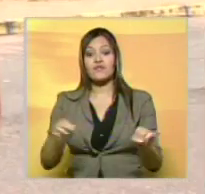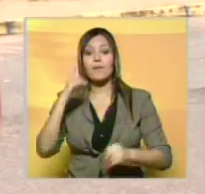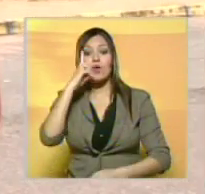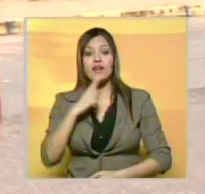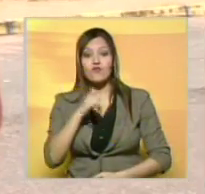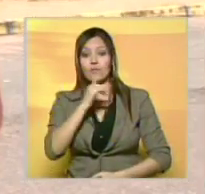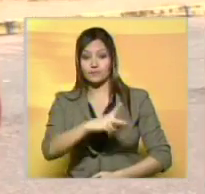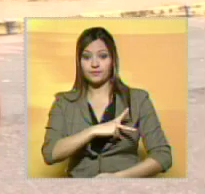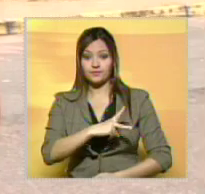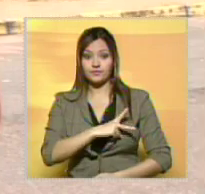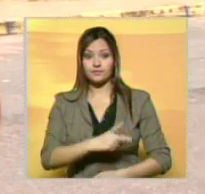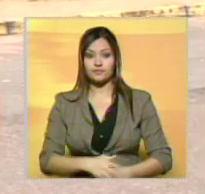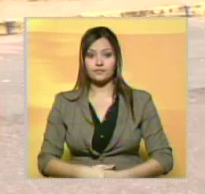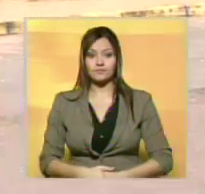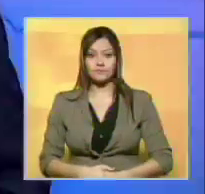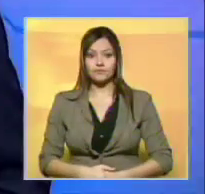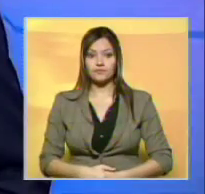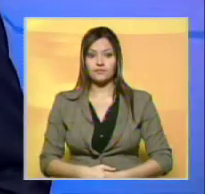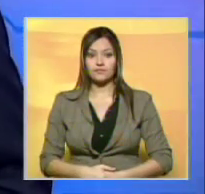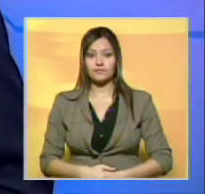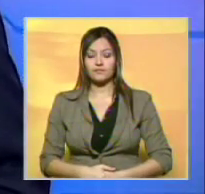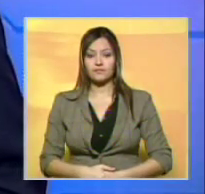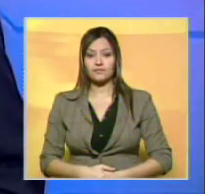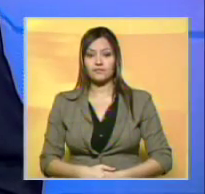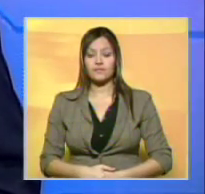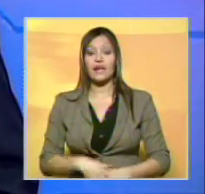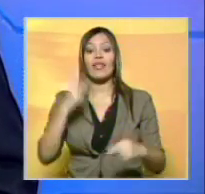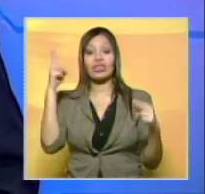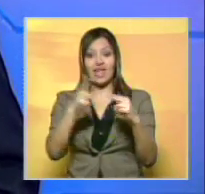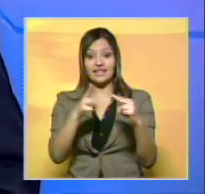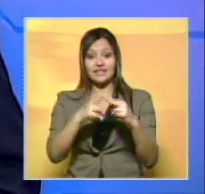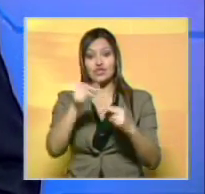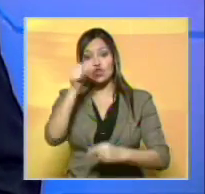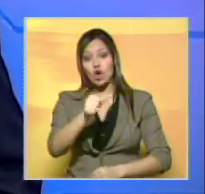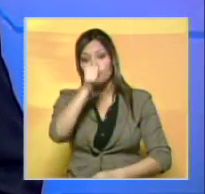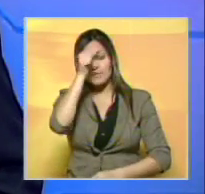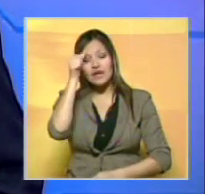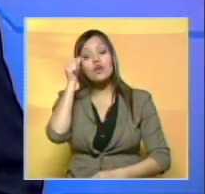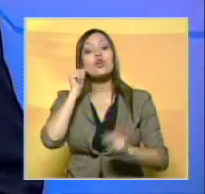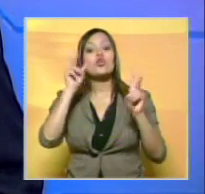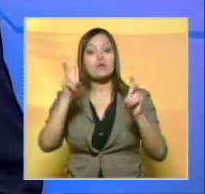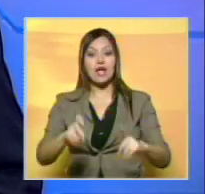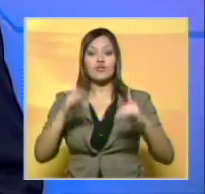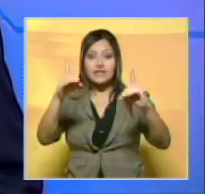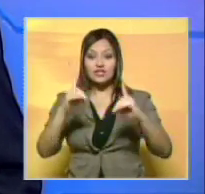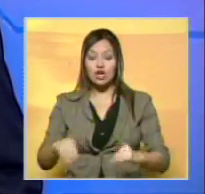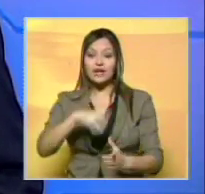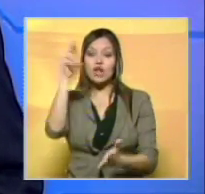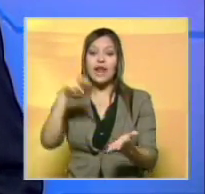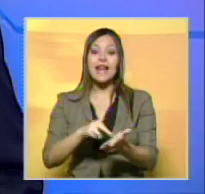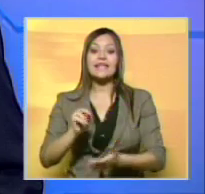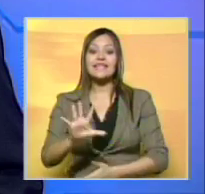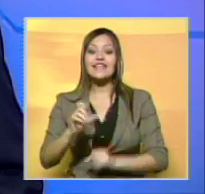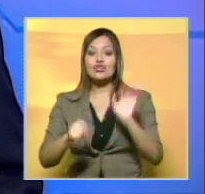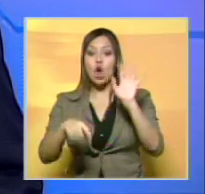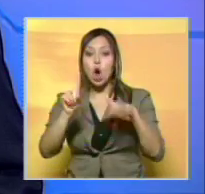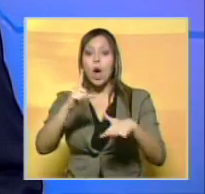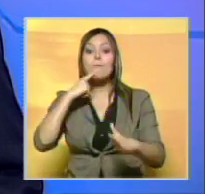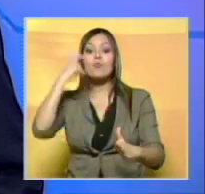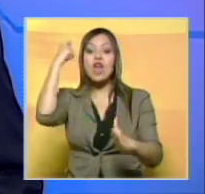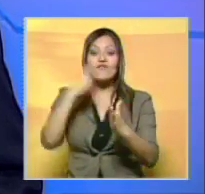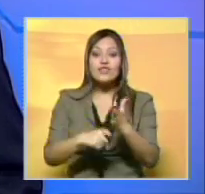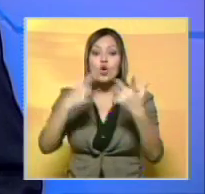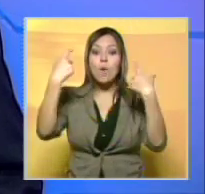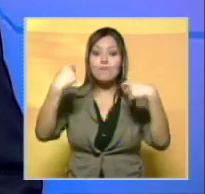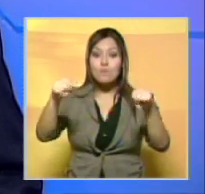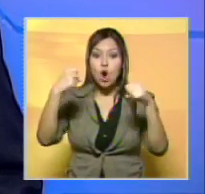Jessica Brizuela, Noticiero Venevisión. En Táchira, desde este domingo entra en vigencia el decreto regional 511 que prohíbe la circulación